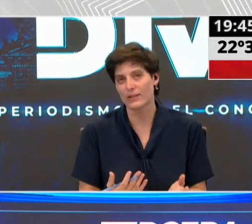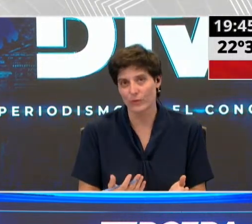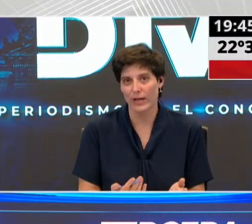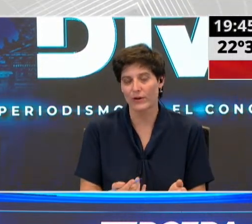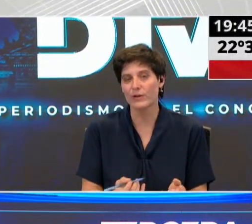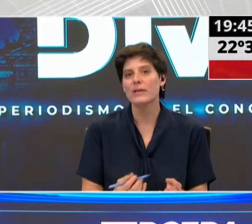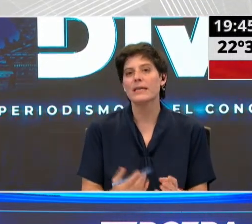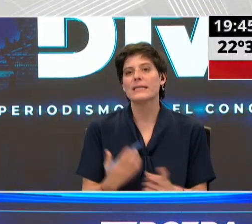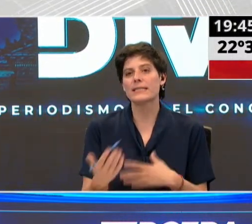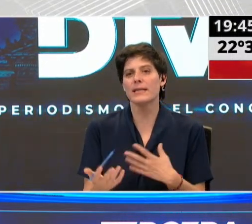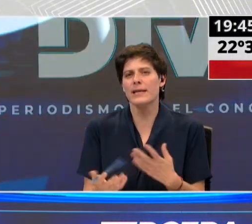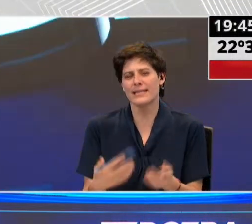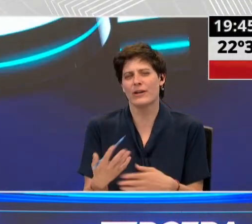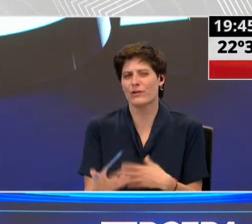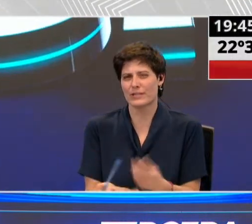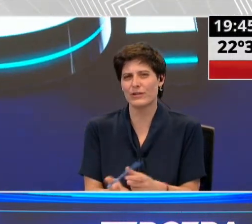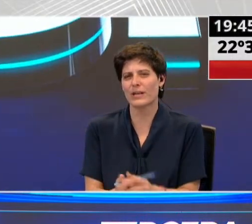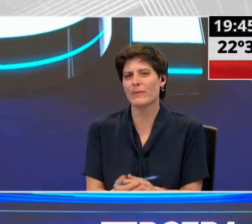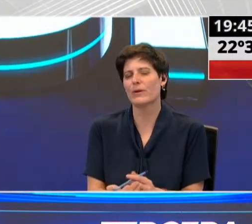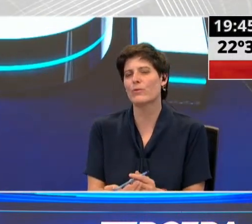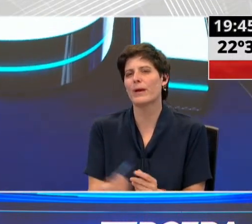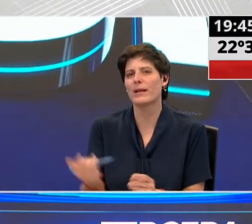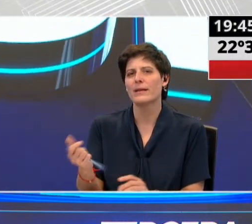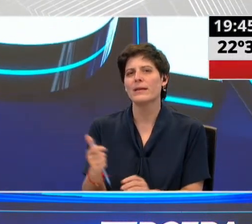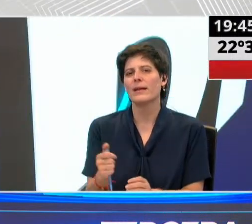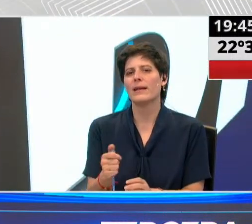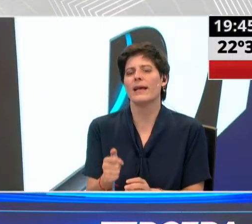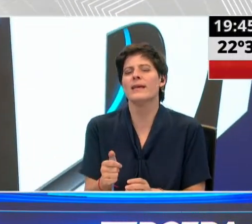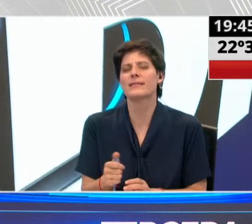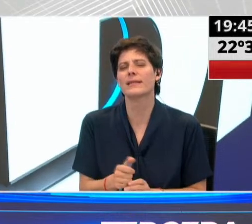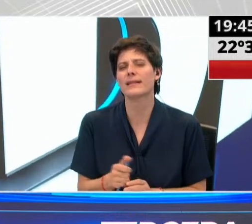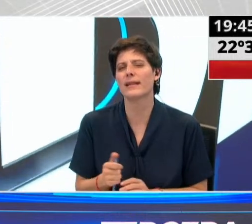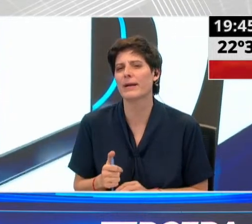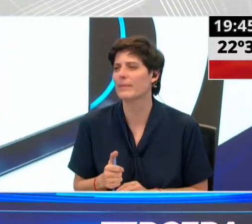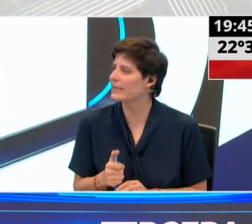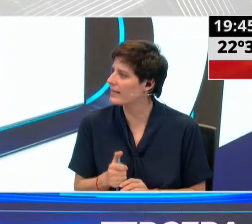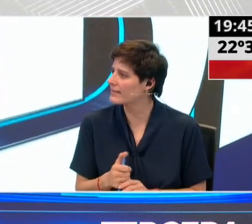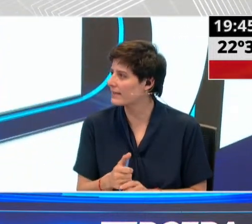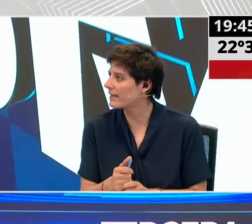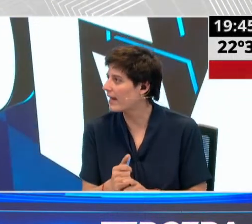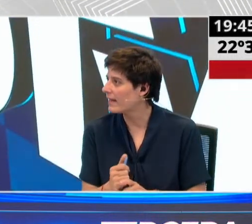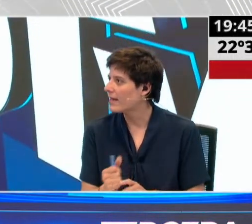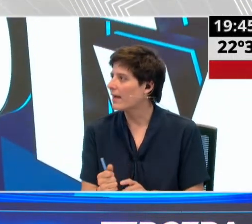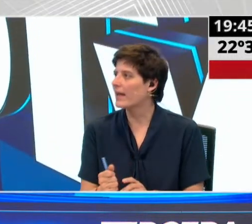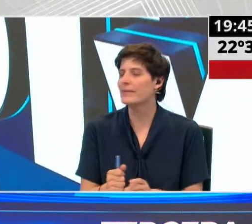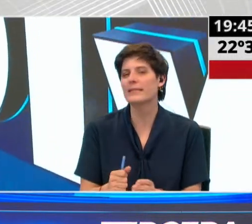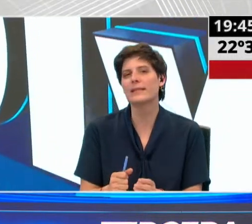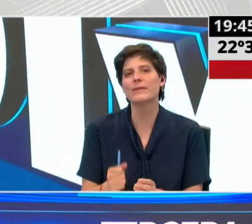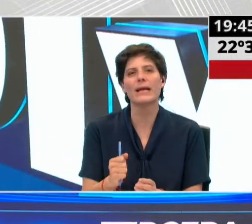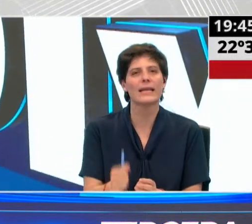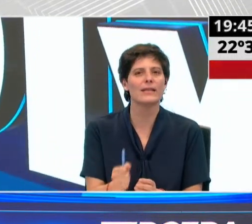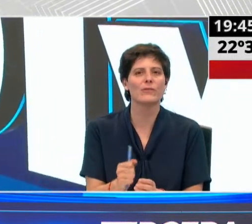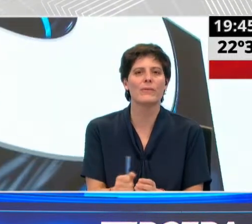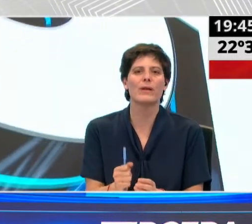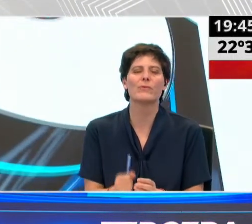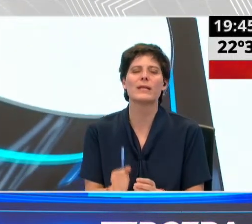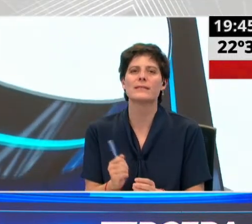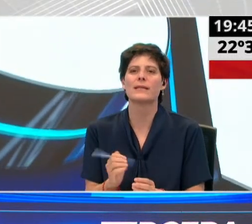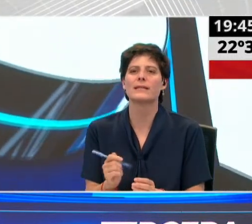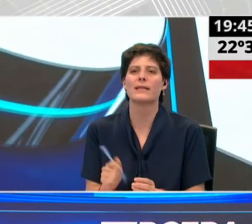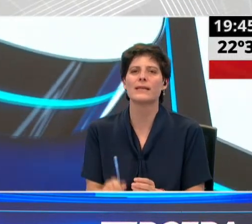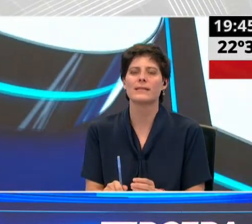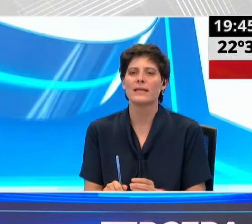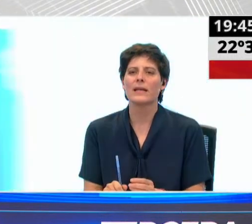esta altura, ¿no? Sí, se conocieron quiénes van a ocupar la Secretaría Parlamentaria y la Secretaría Administrativa. Quedan todavía